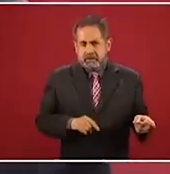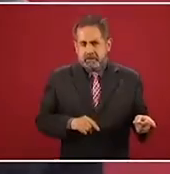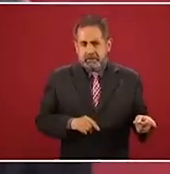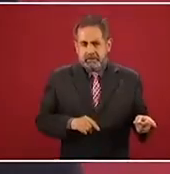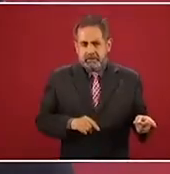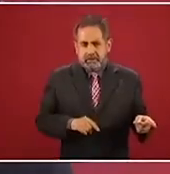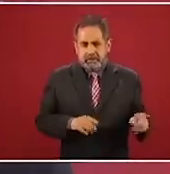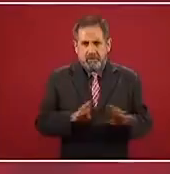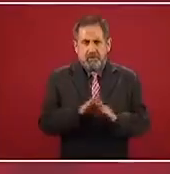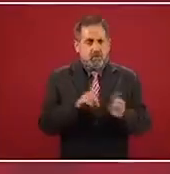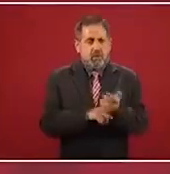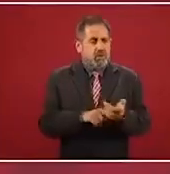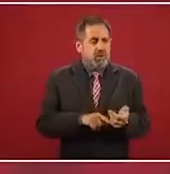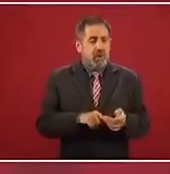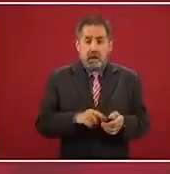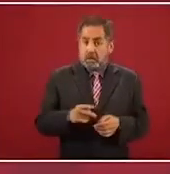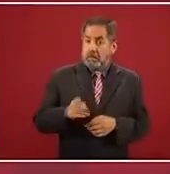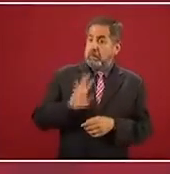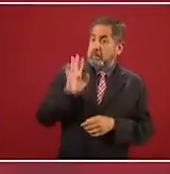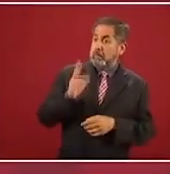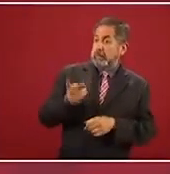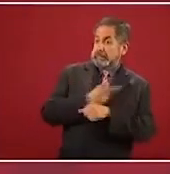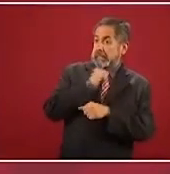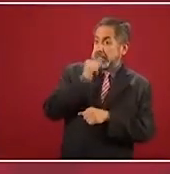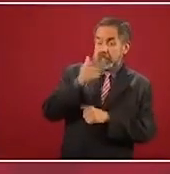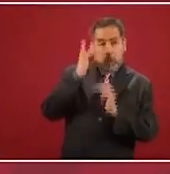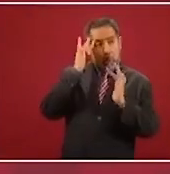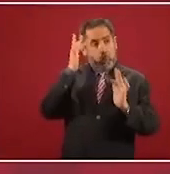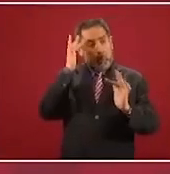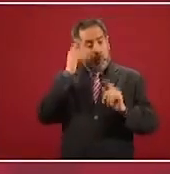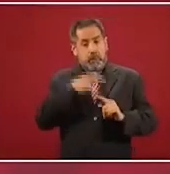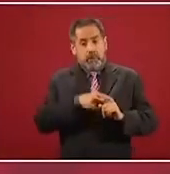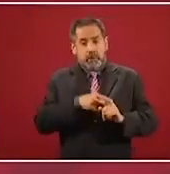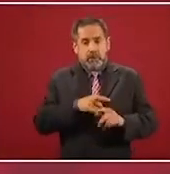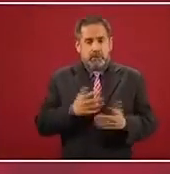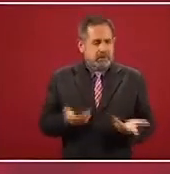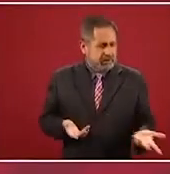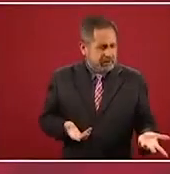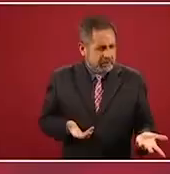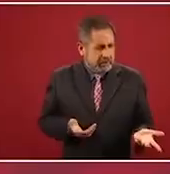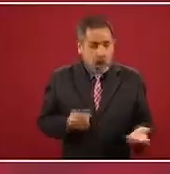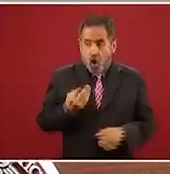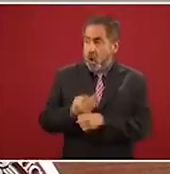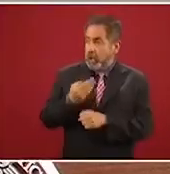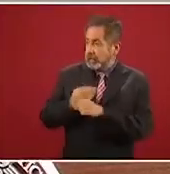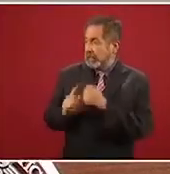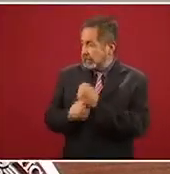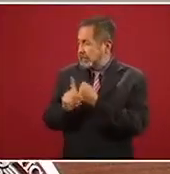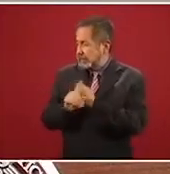como si no hubiese sucedido nada, como si todo esto que está pasando